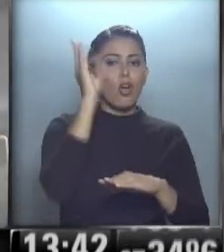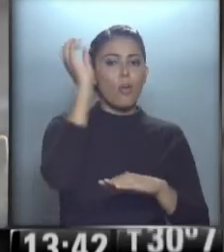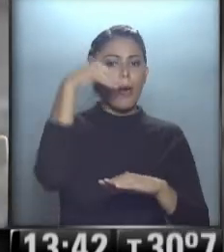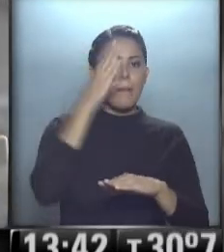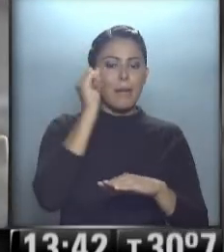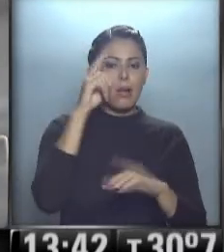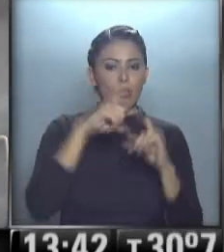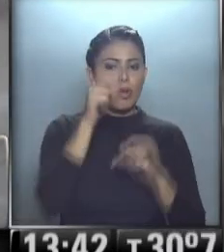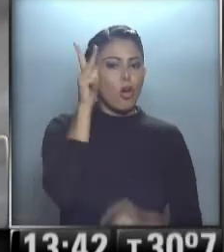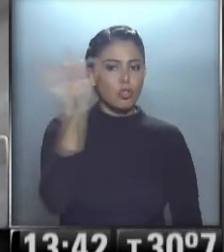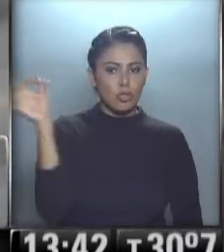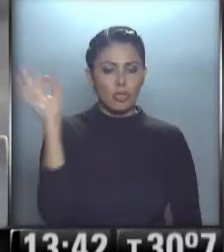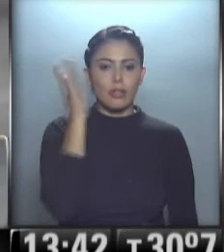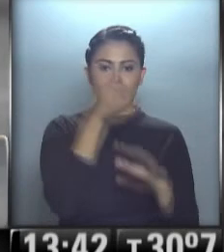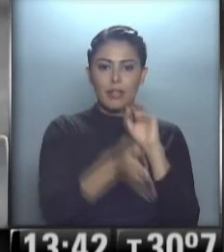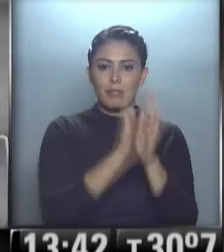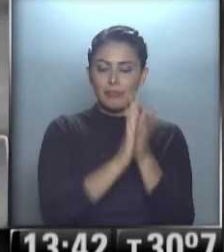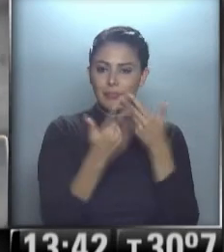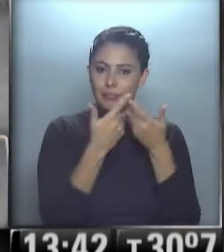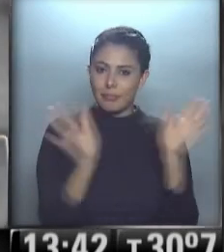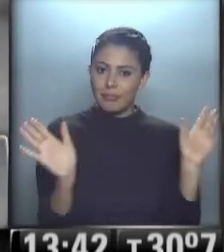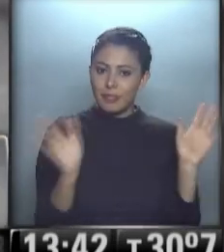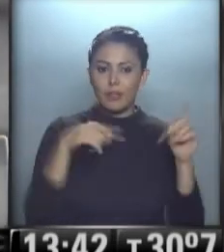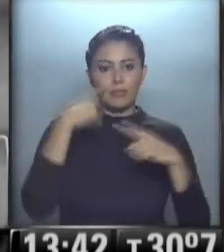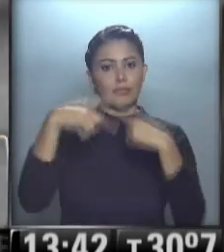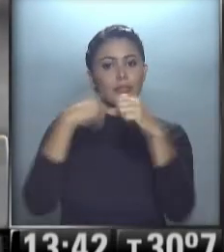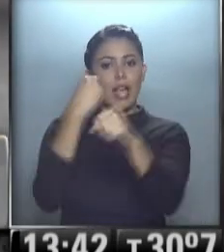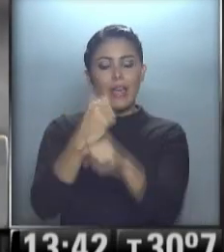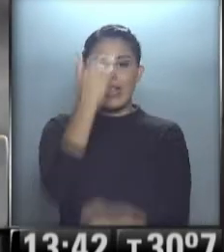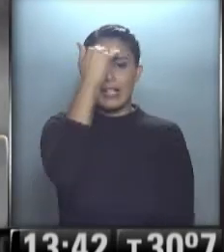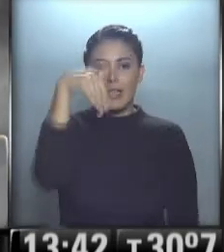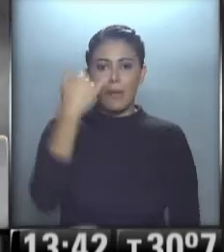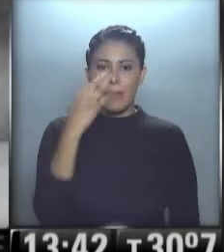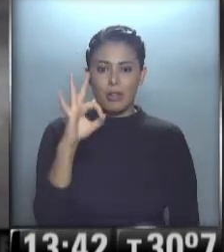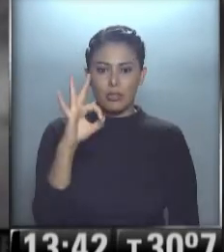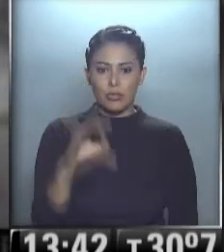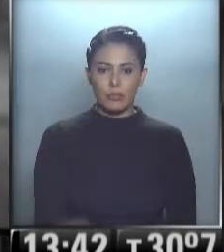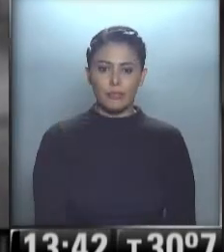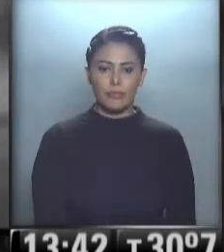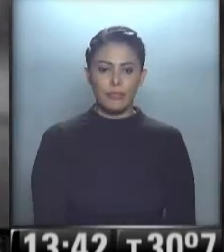800, con entrada libre y gratuita, y que va a continuar hasta el día 15 de marzo. ¿Quién tener a alguien que las cuide?